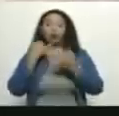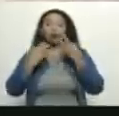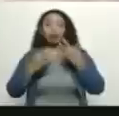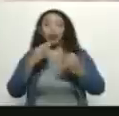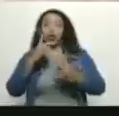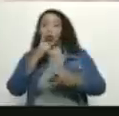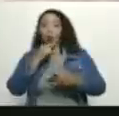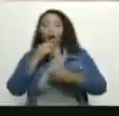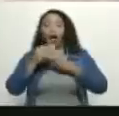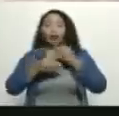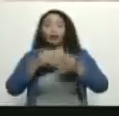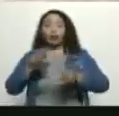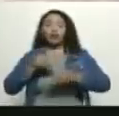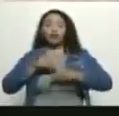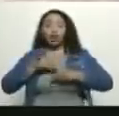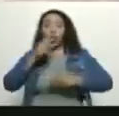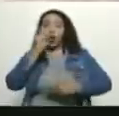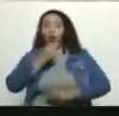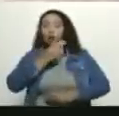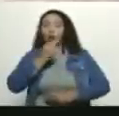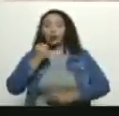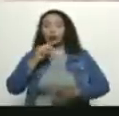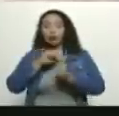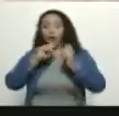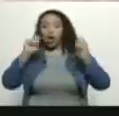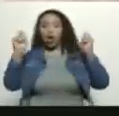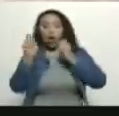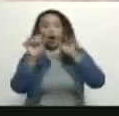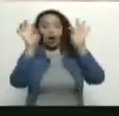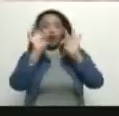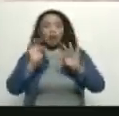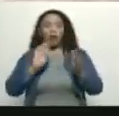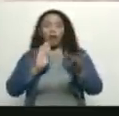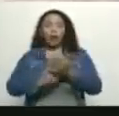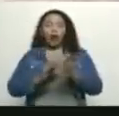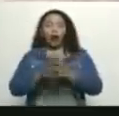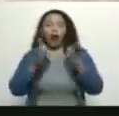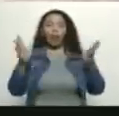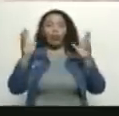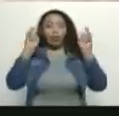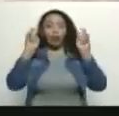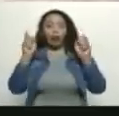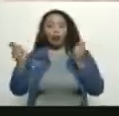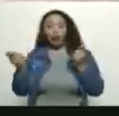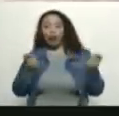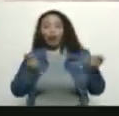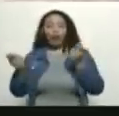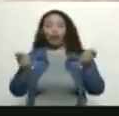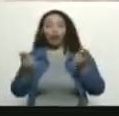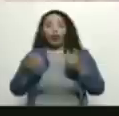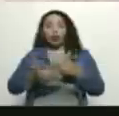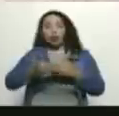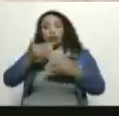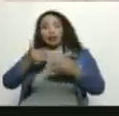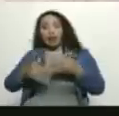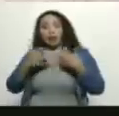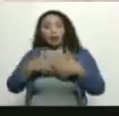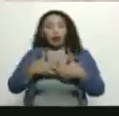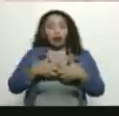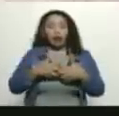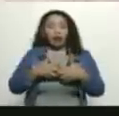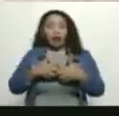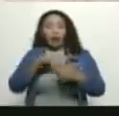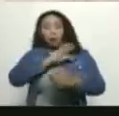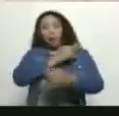no asumimos con un compromiso transformar el modelo impuesto por las grandes potencias dominantes, sus transnacionales y sus poderes